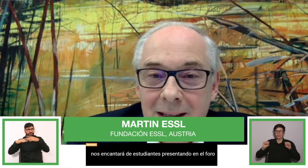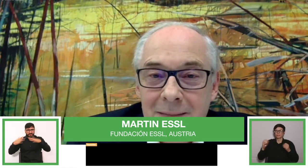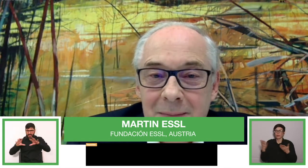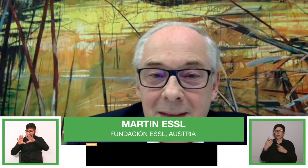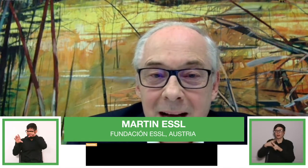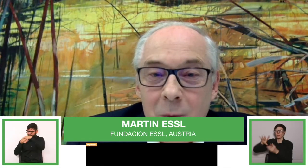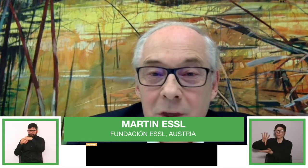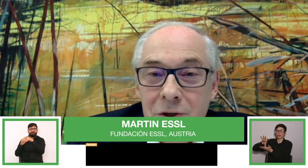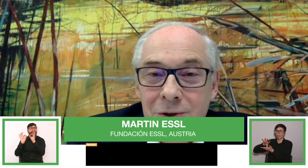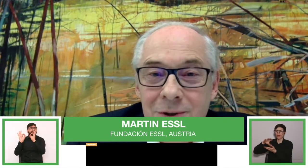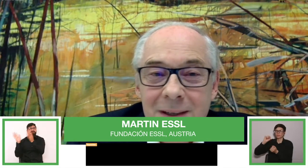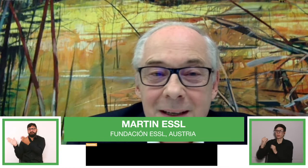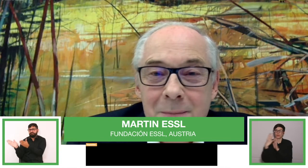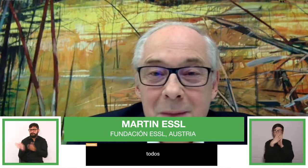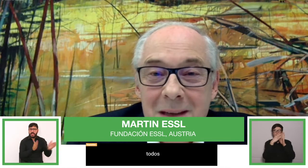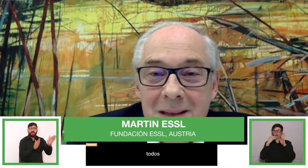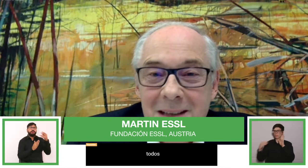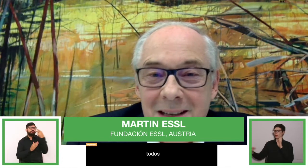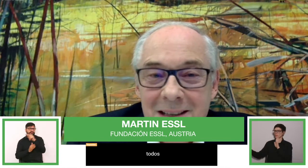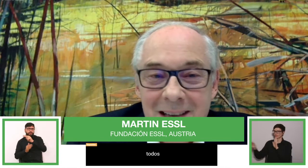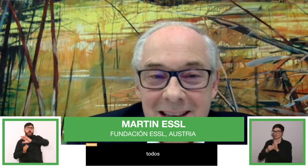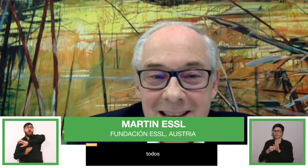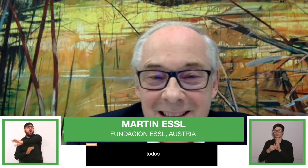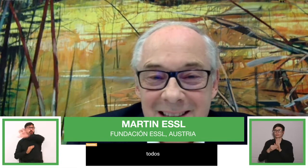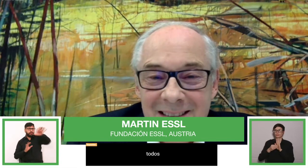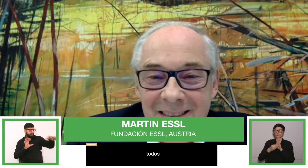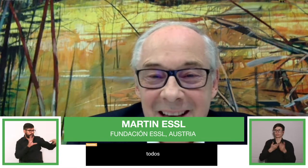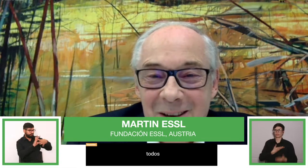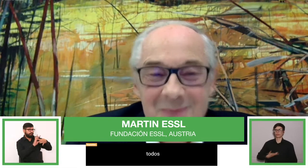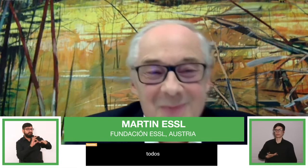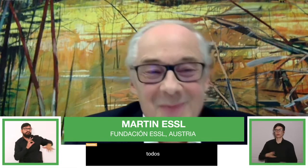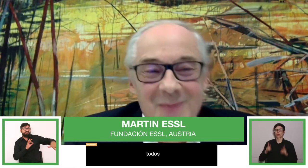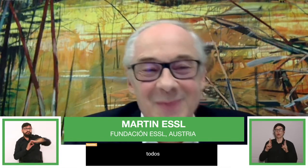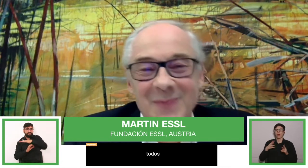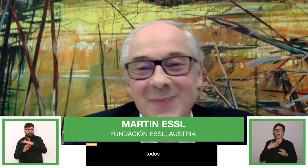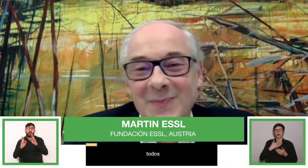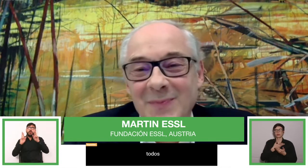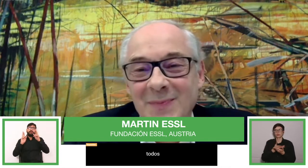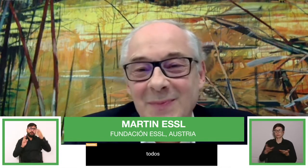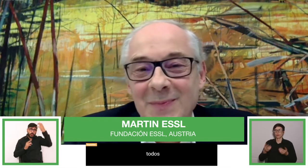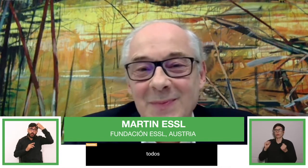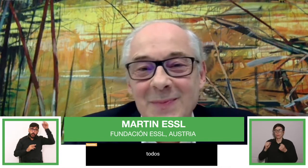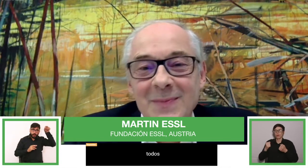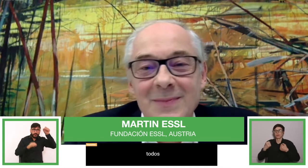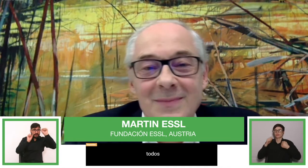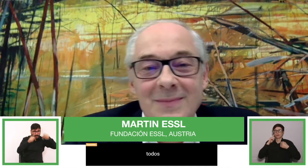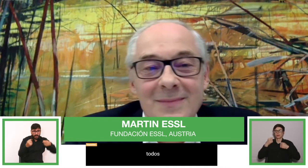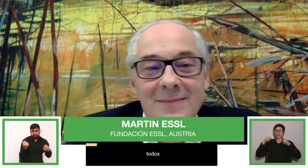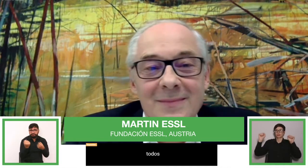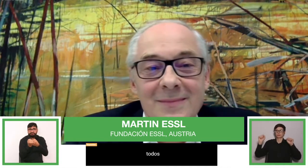adoptados en América Latina. Espero que todos tengan mucho éxito. Gracias.